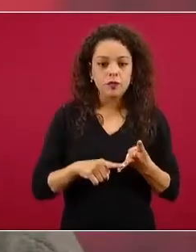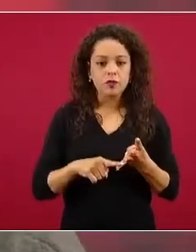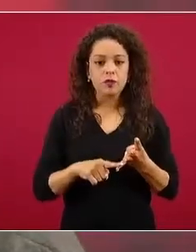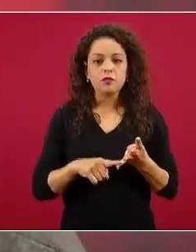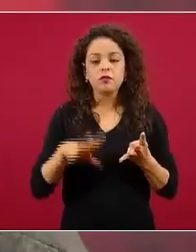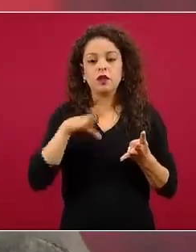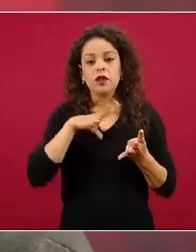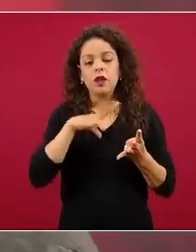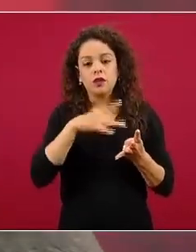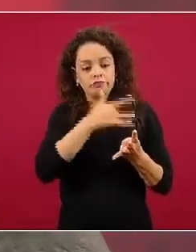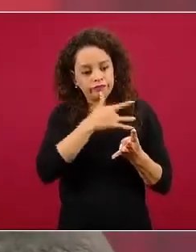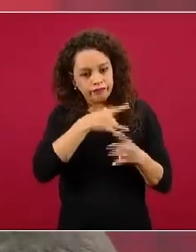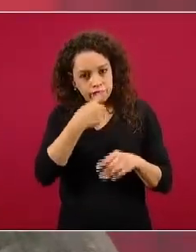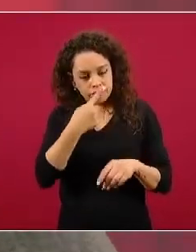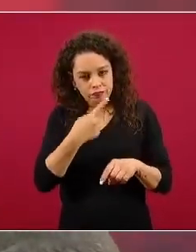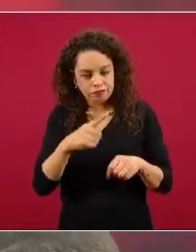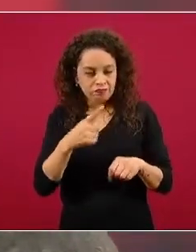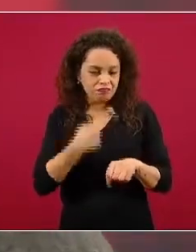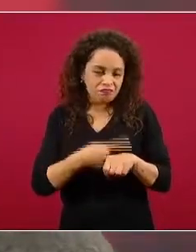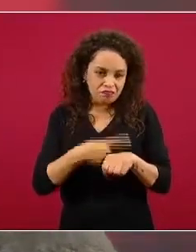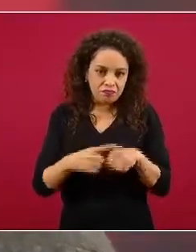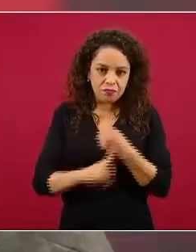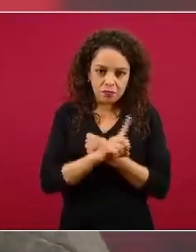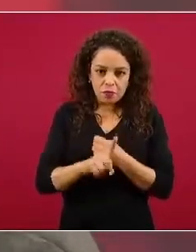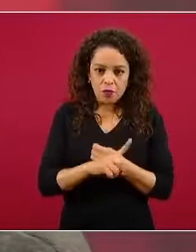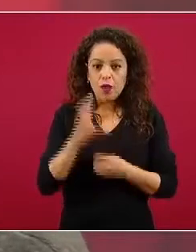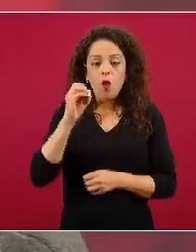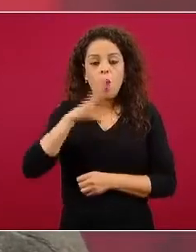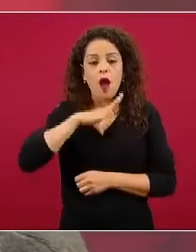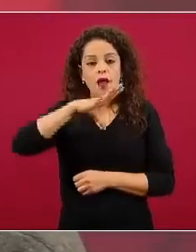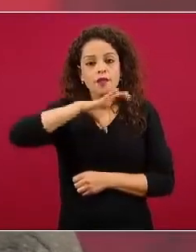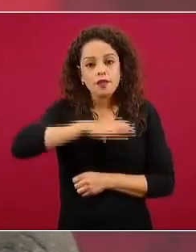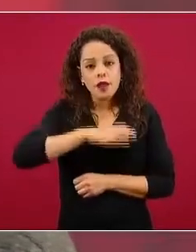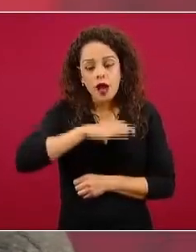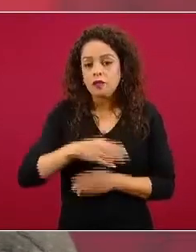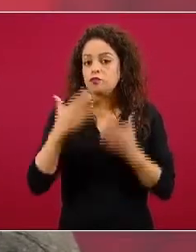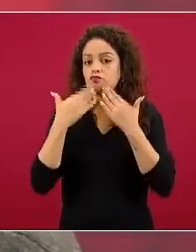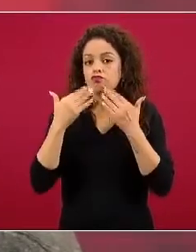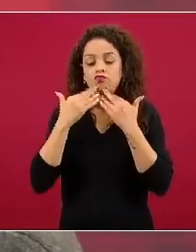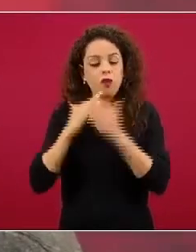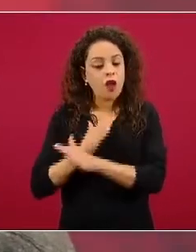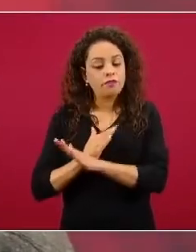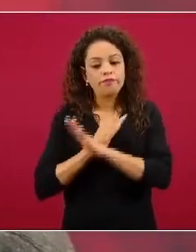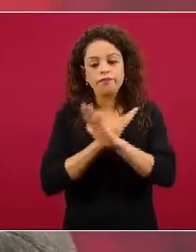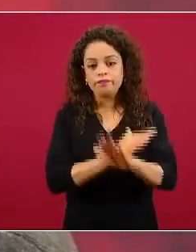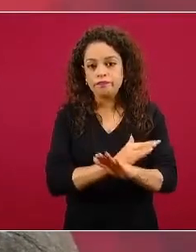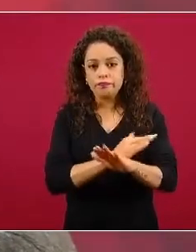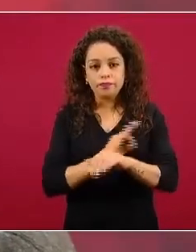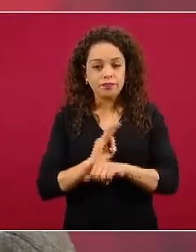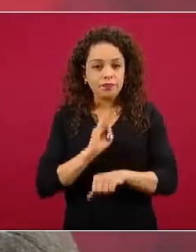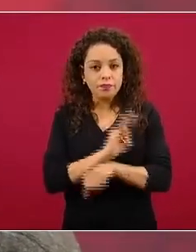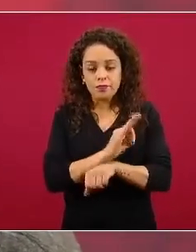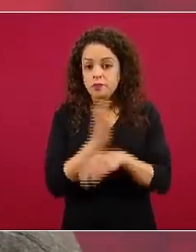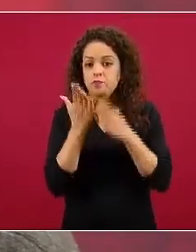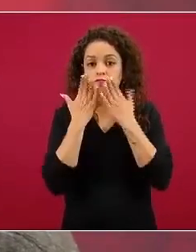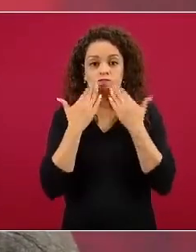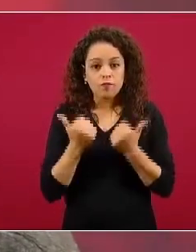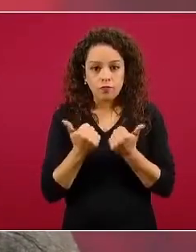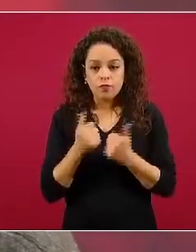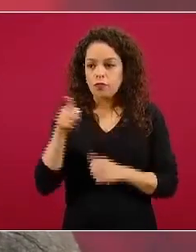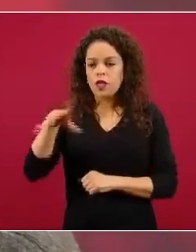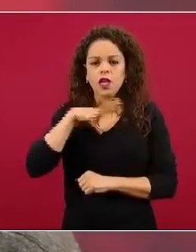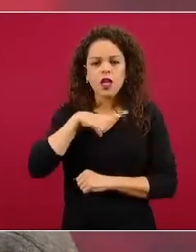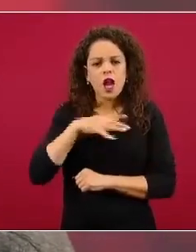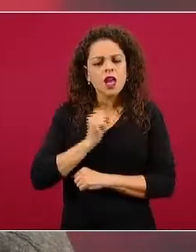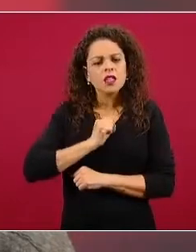padece cáncer, utiliza algún medicamento que le disminuye el sistema inmune, los llamados inmunosupresores, vive con